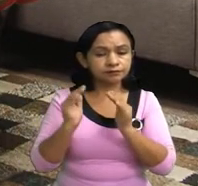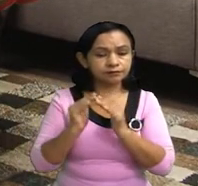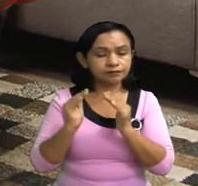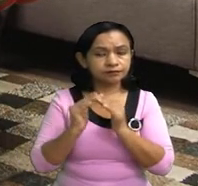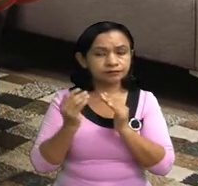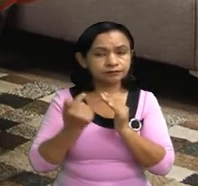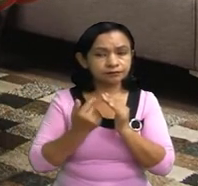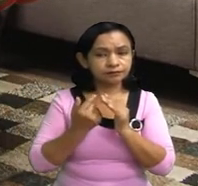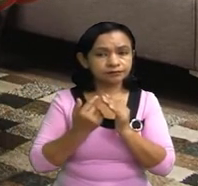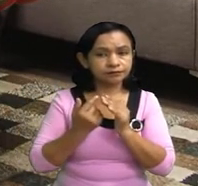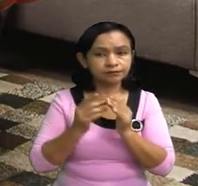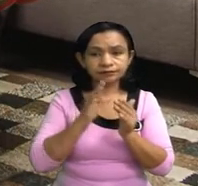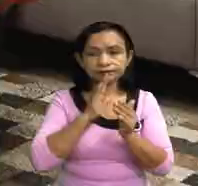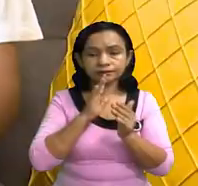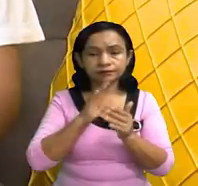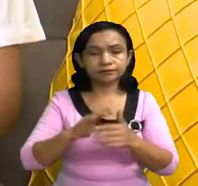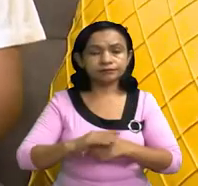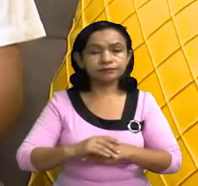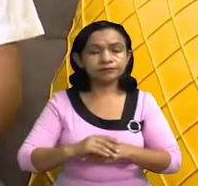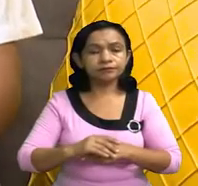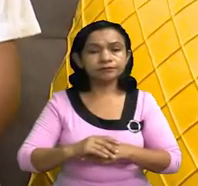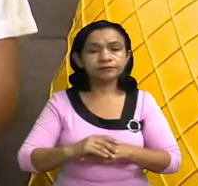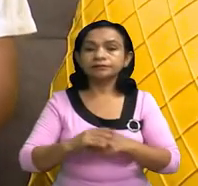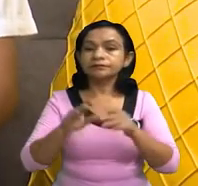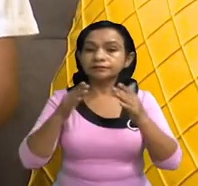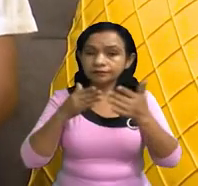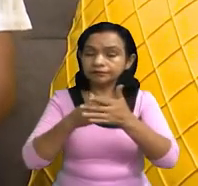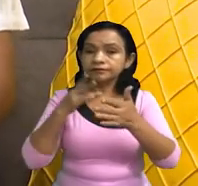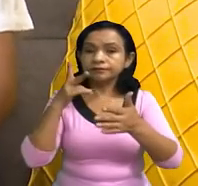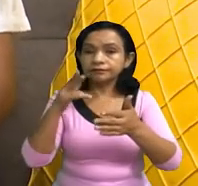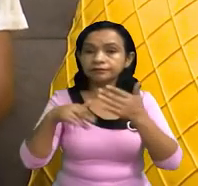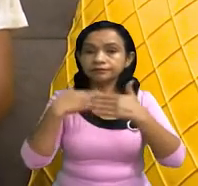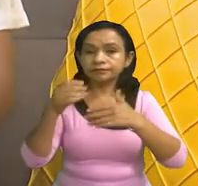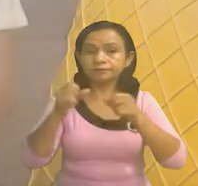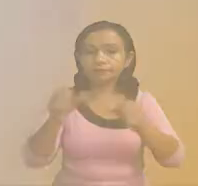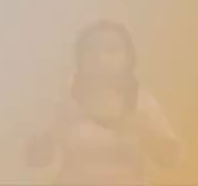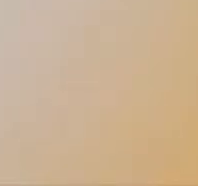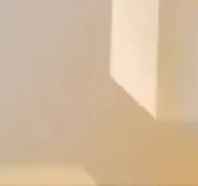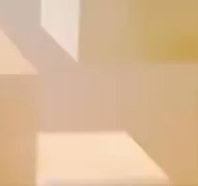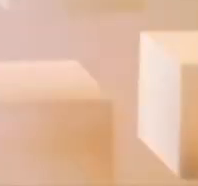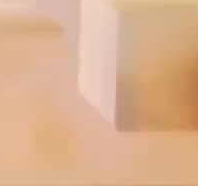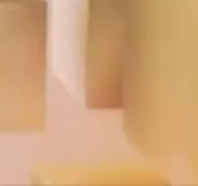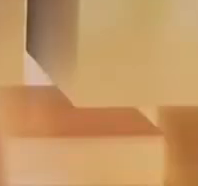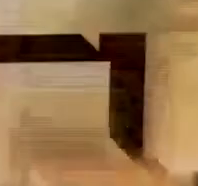casas. Ya hablaremos de eso. Hacemos una breve pausa y ya volvemos.